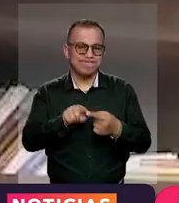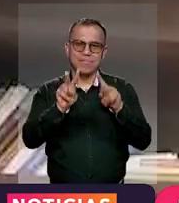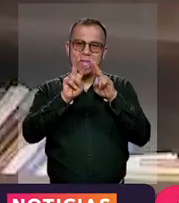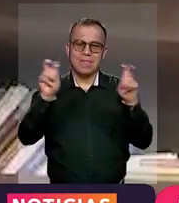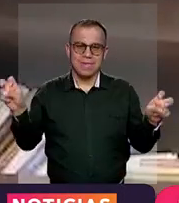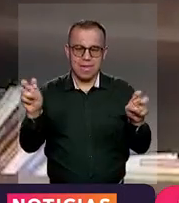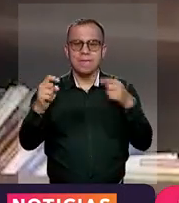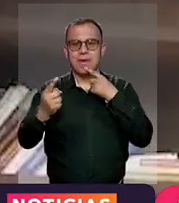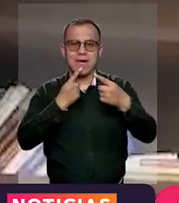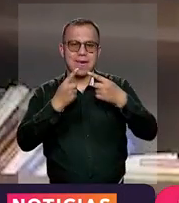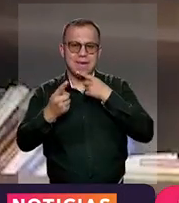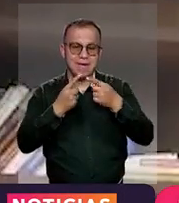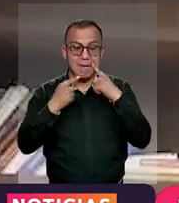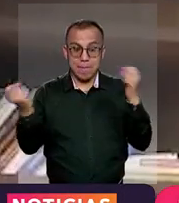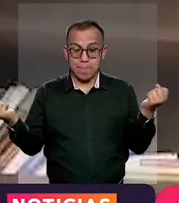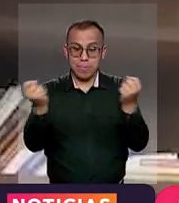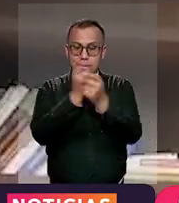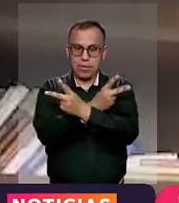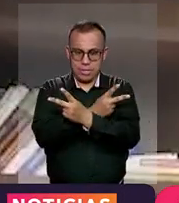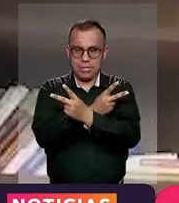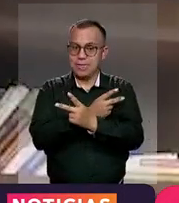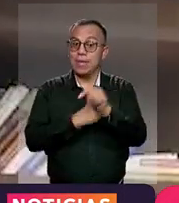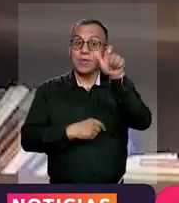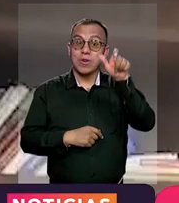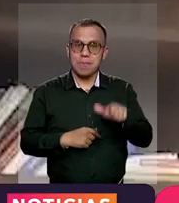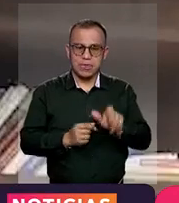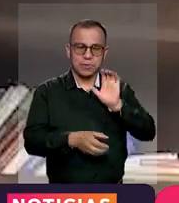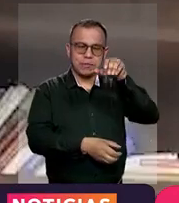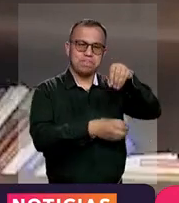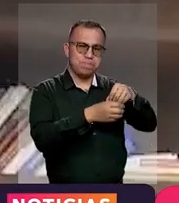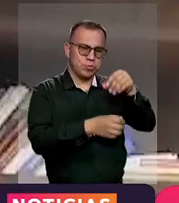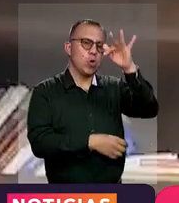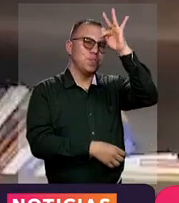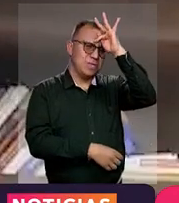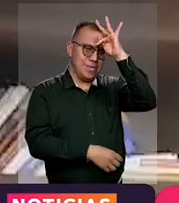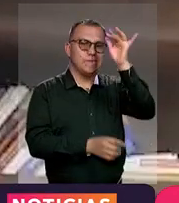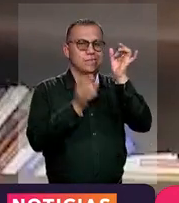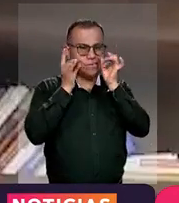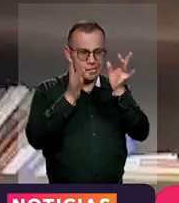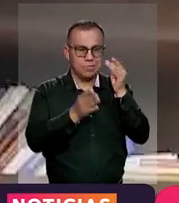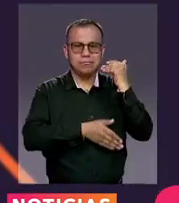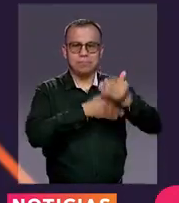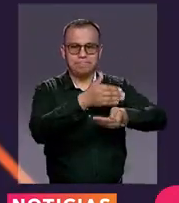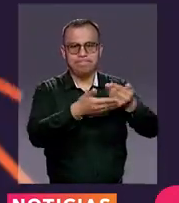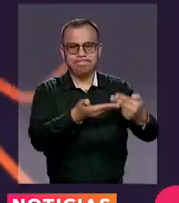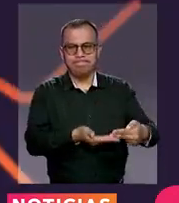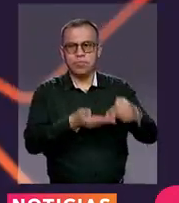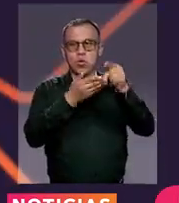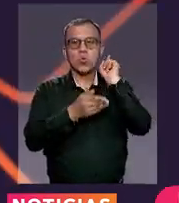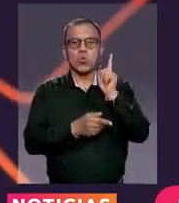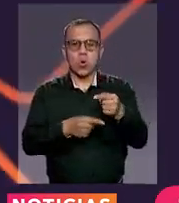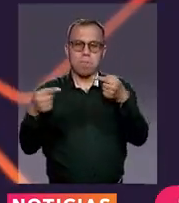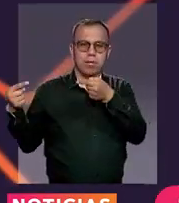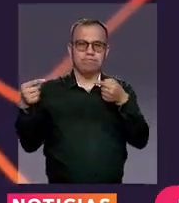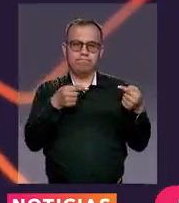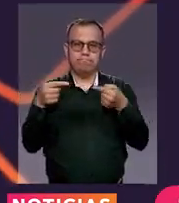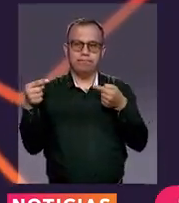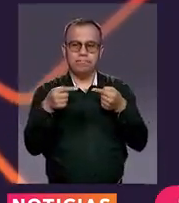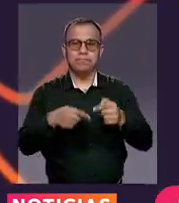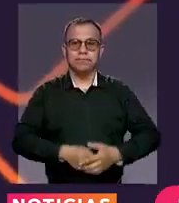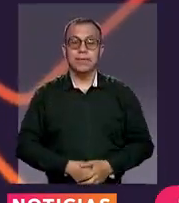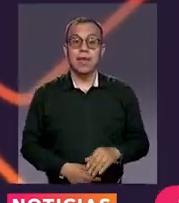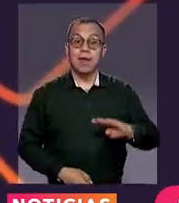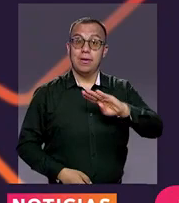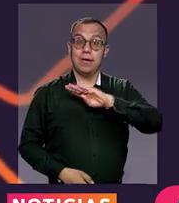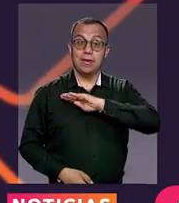que la violencia. Hay una persona en cuidados intensivos a causa de este enfrentamiento. La